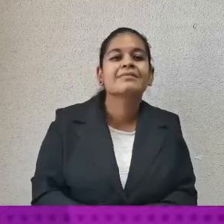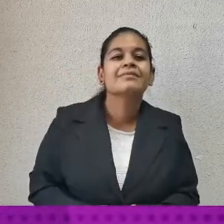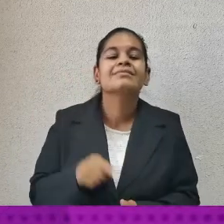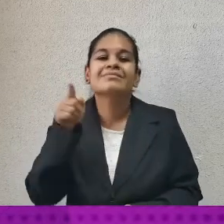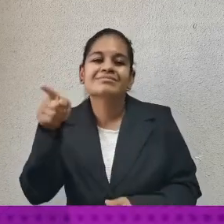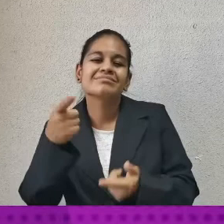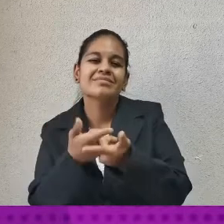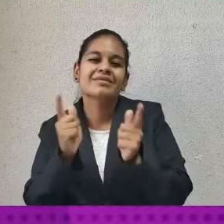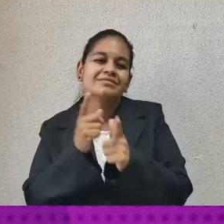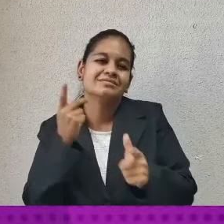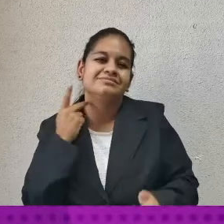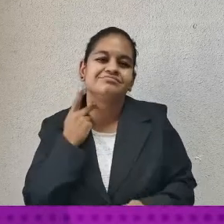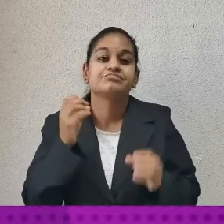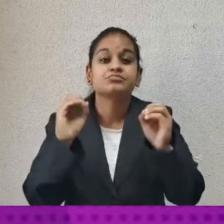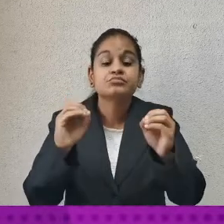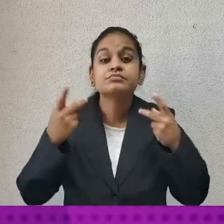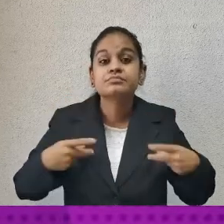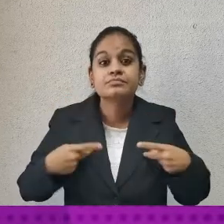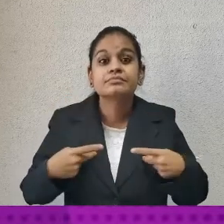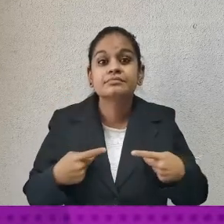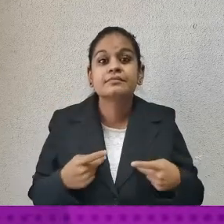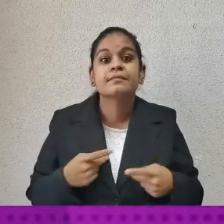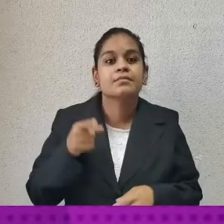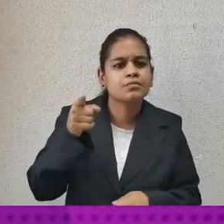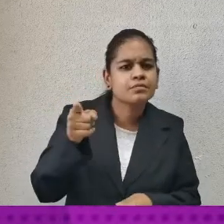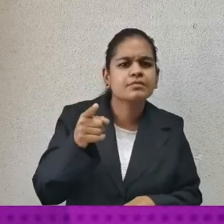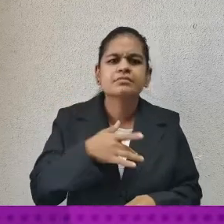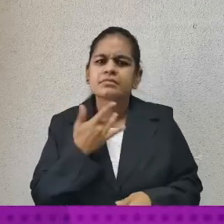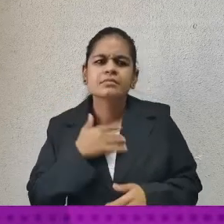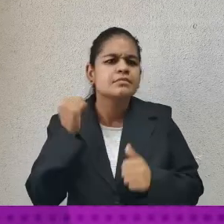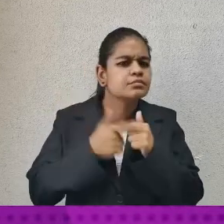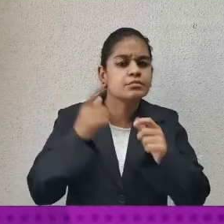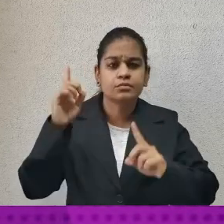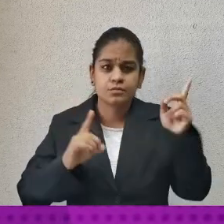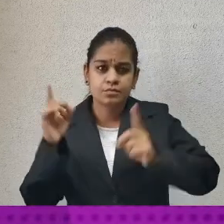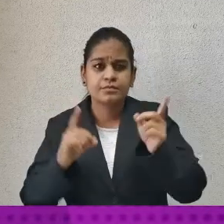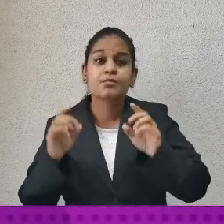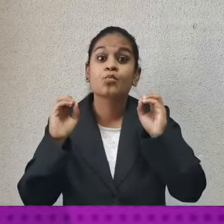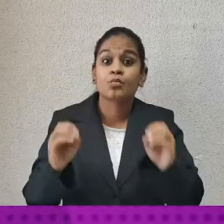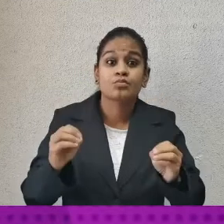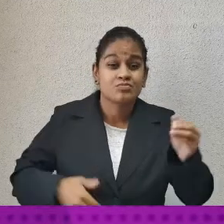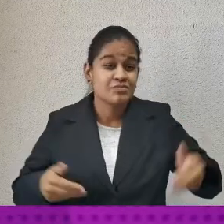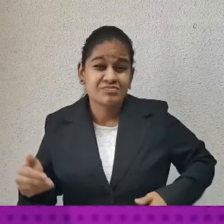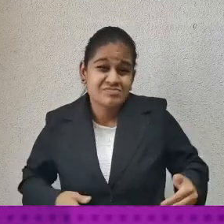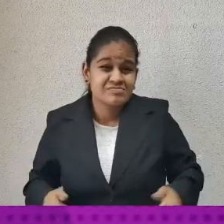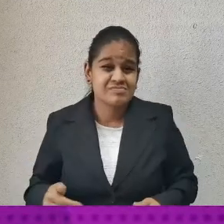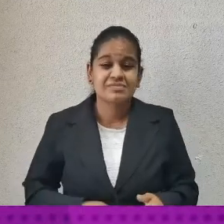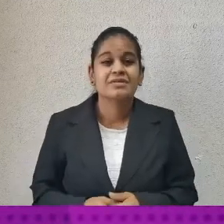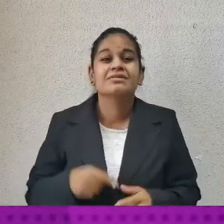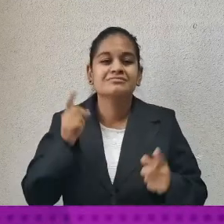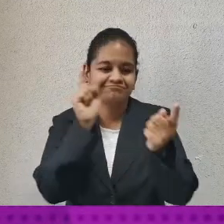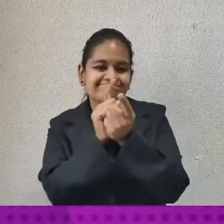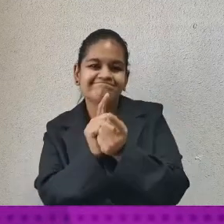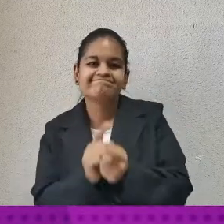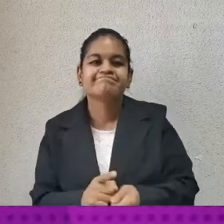la ciudadanía, a un órgano que va a poder, en caso de controversia, decidir, apegado a la Constitución y a la ley,